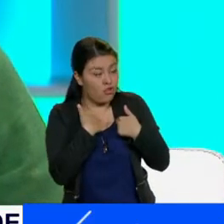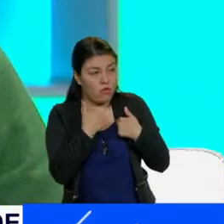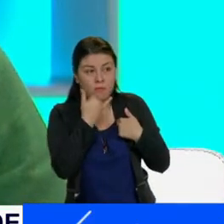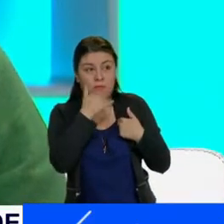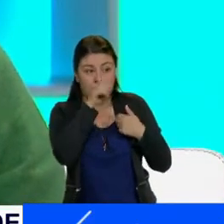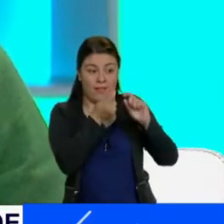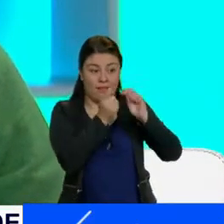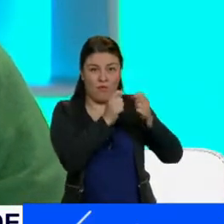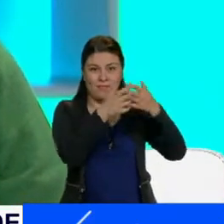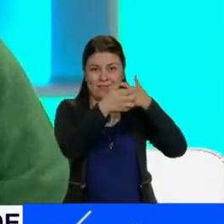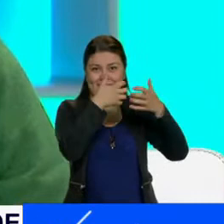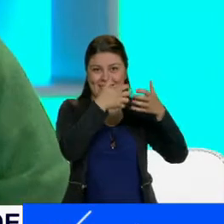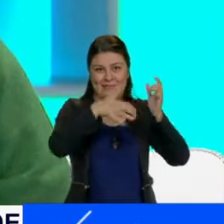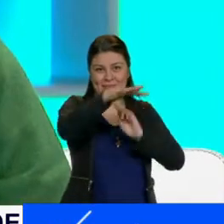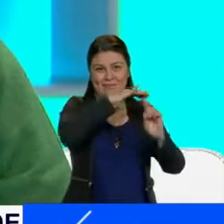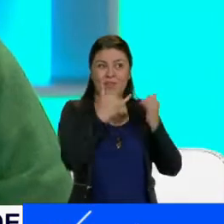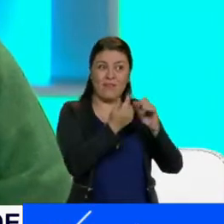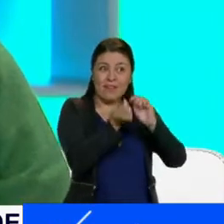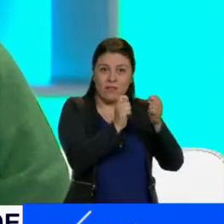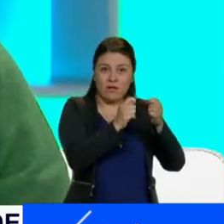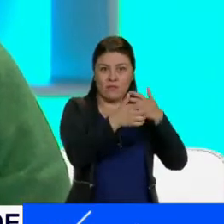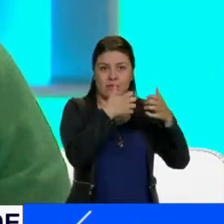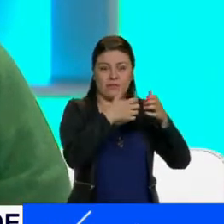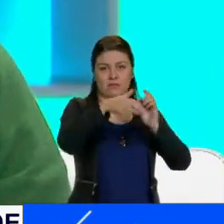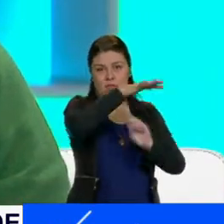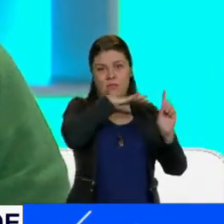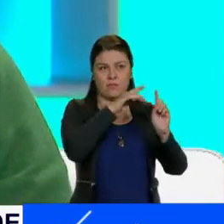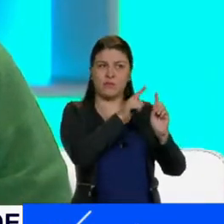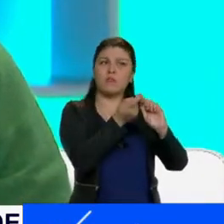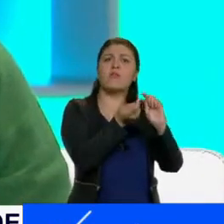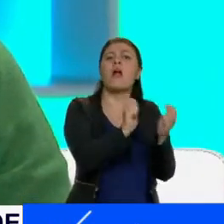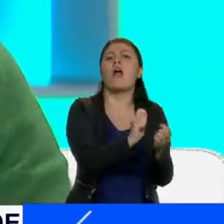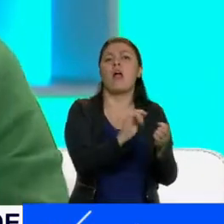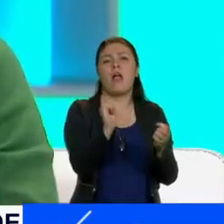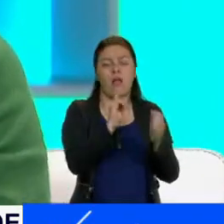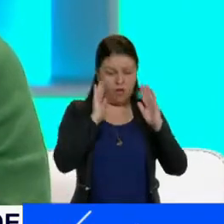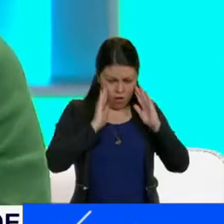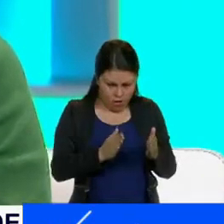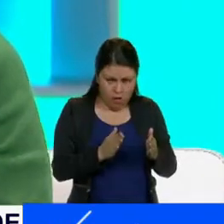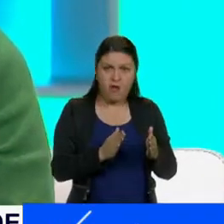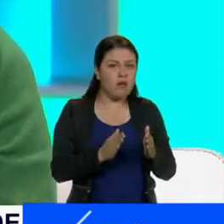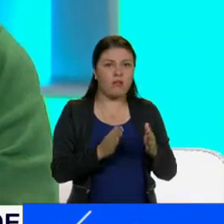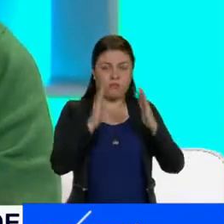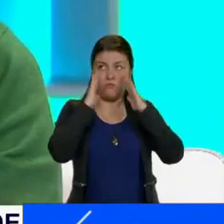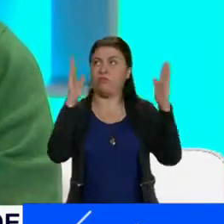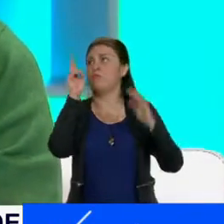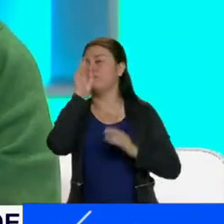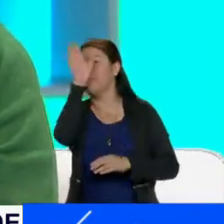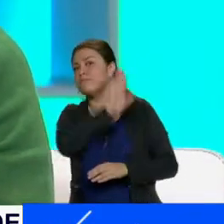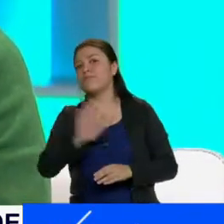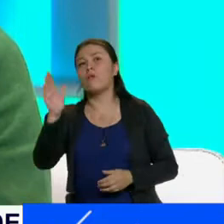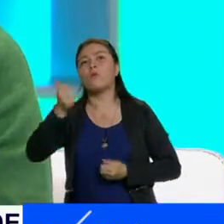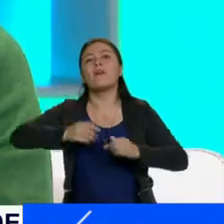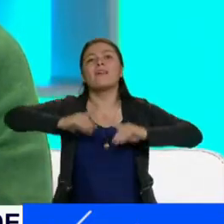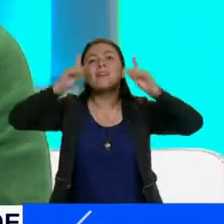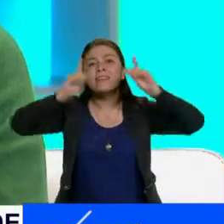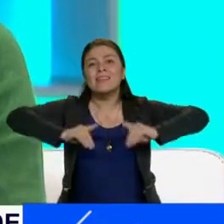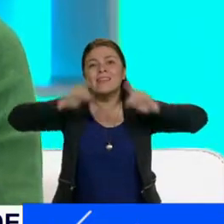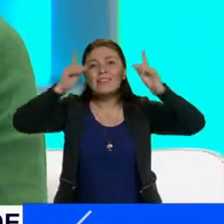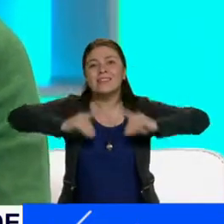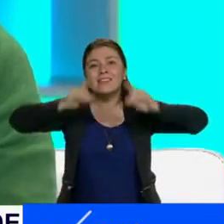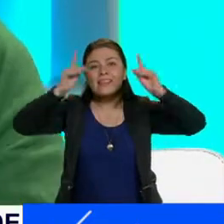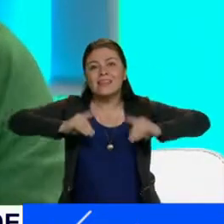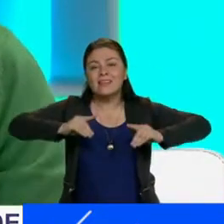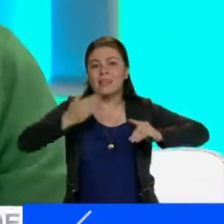se acabe la descentralización, sino que el sistema en cómo se van a tomar algunas de las decisiones dentro de las corporaciones, por